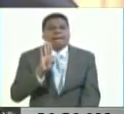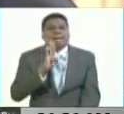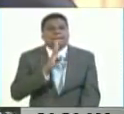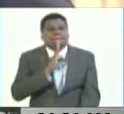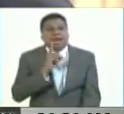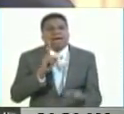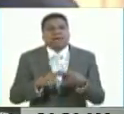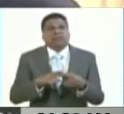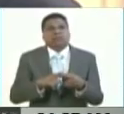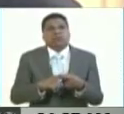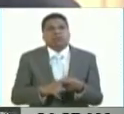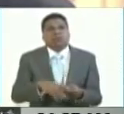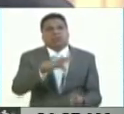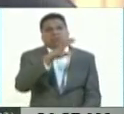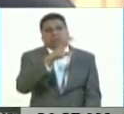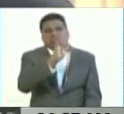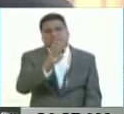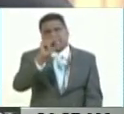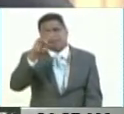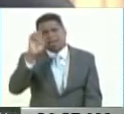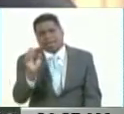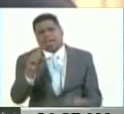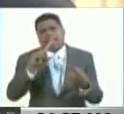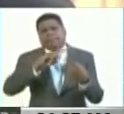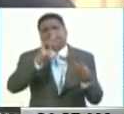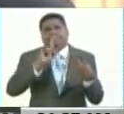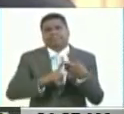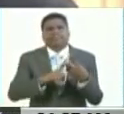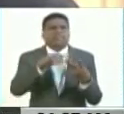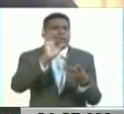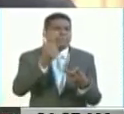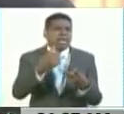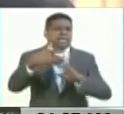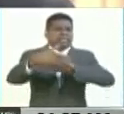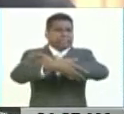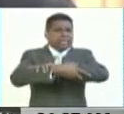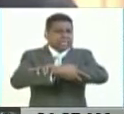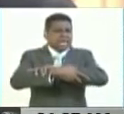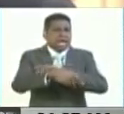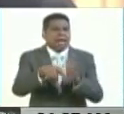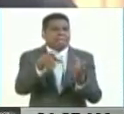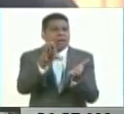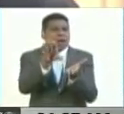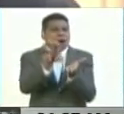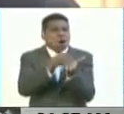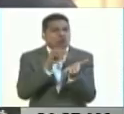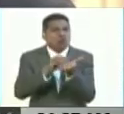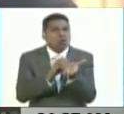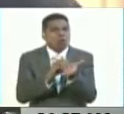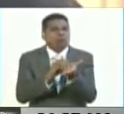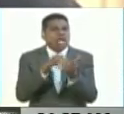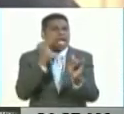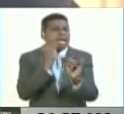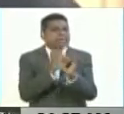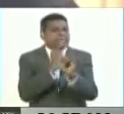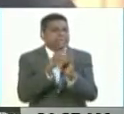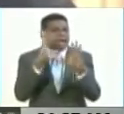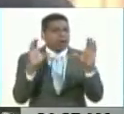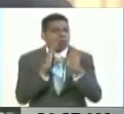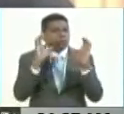será? Estadísticamente, bueno, normalmente son meses donde hay mucha vulnerabilidad porque no existe totalmente...